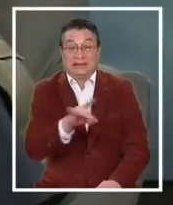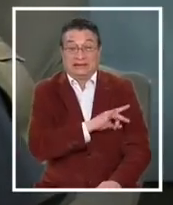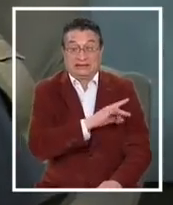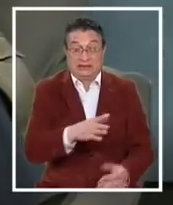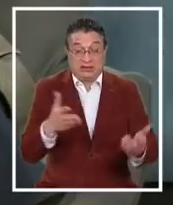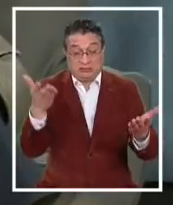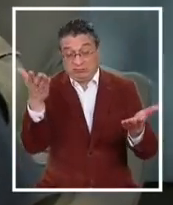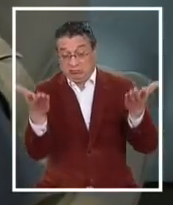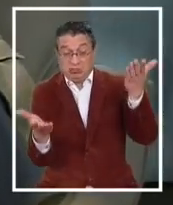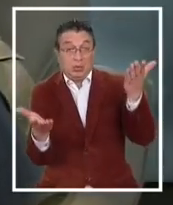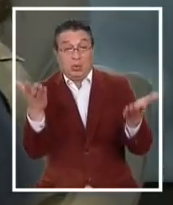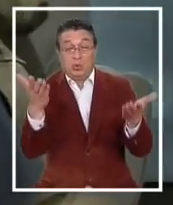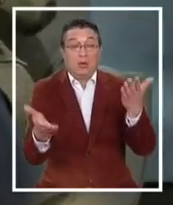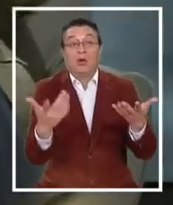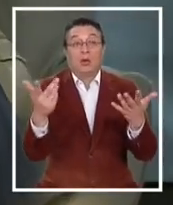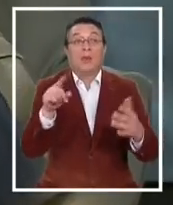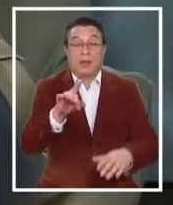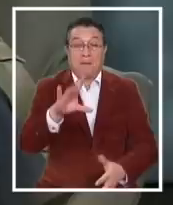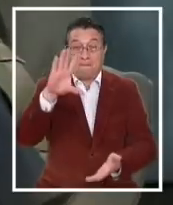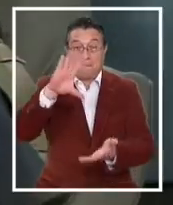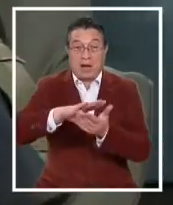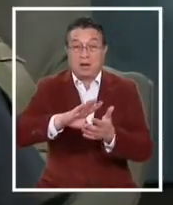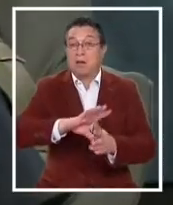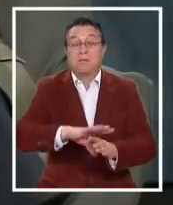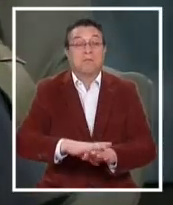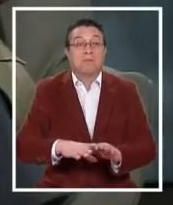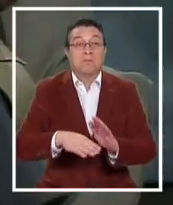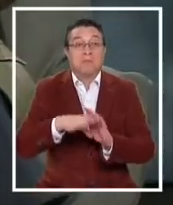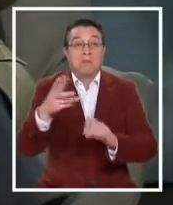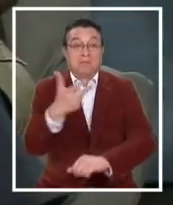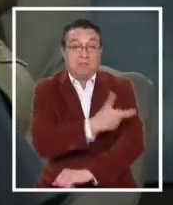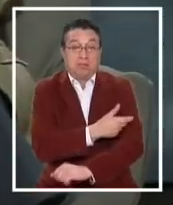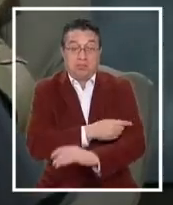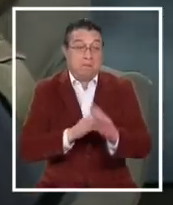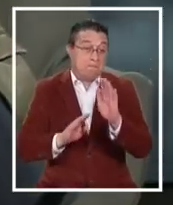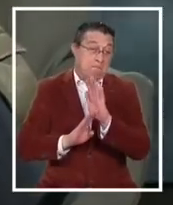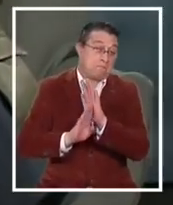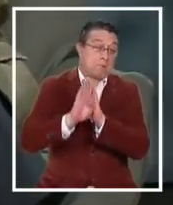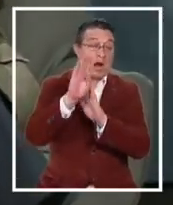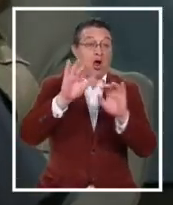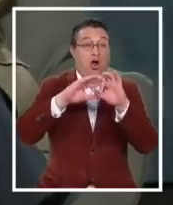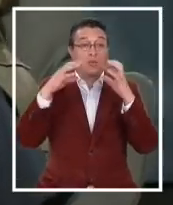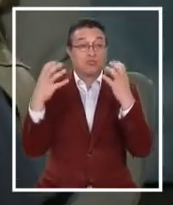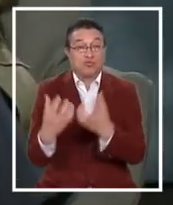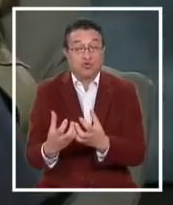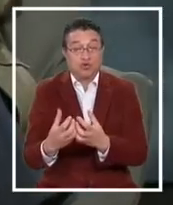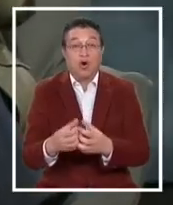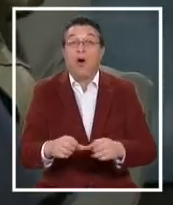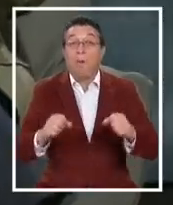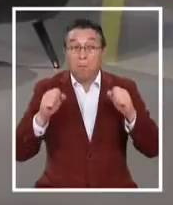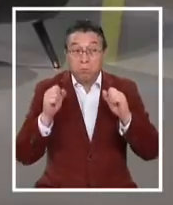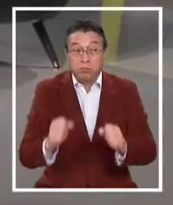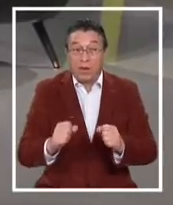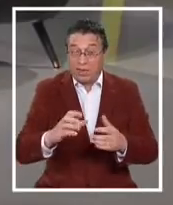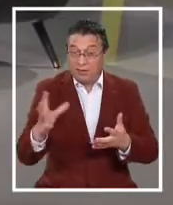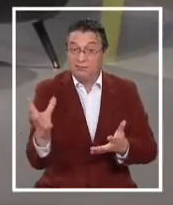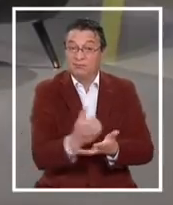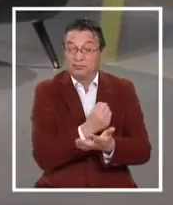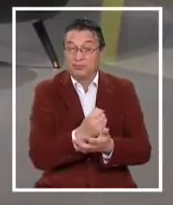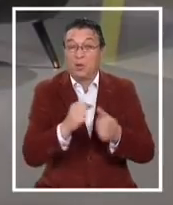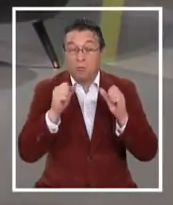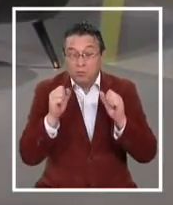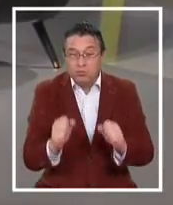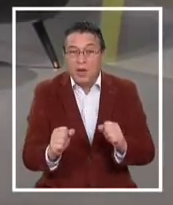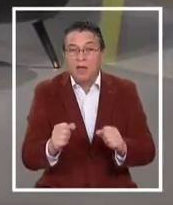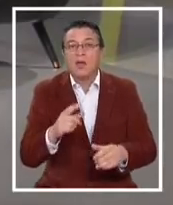que, entre otras, es que somos el país que vacuna o unos que vacuna más en el mundo. ¿Nos va a alcanzar? ¿En qué momento?